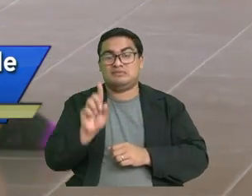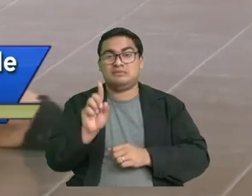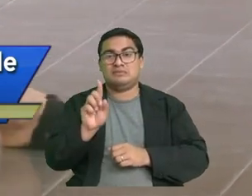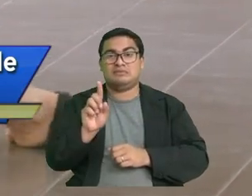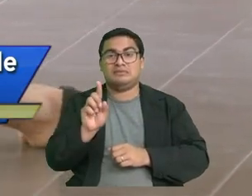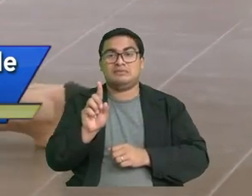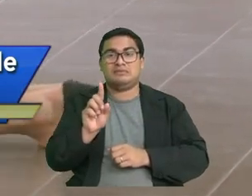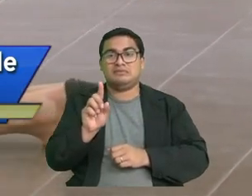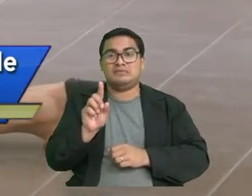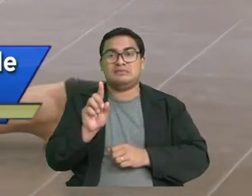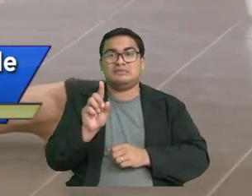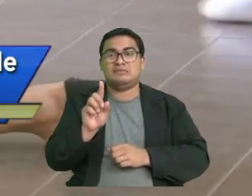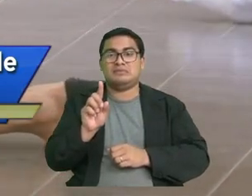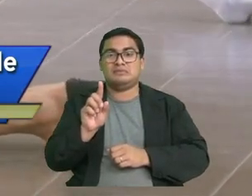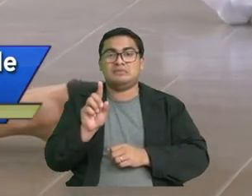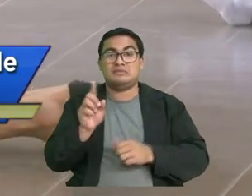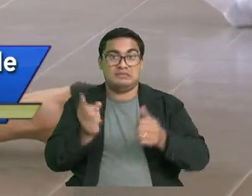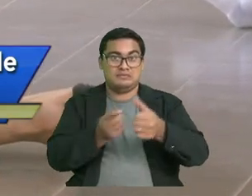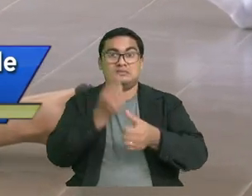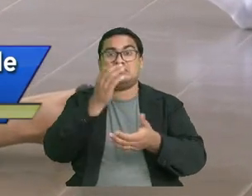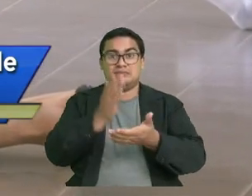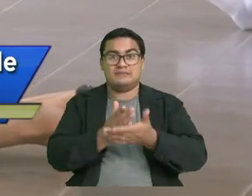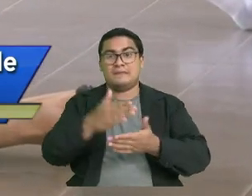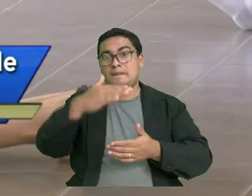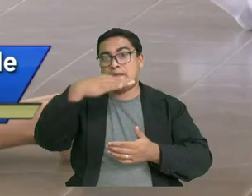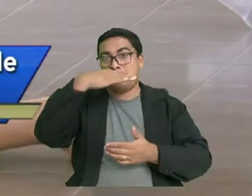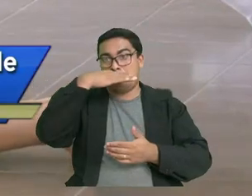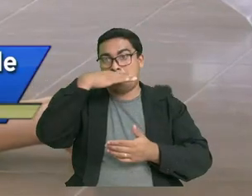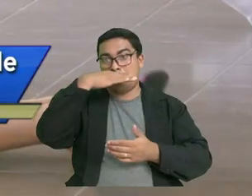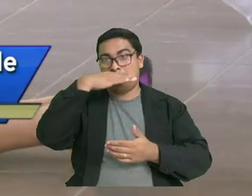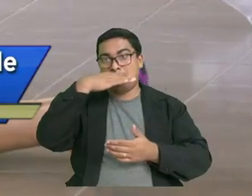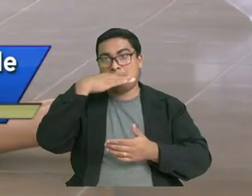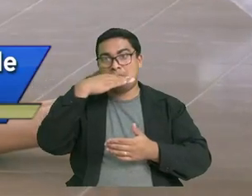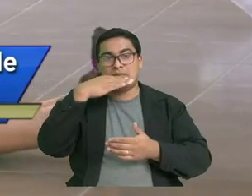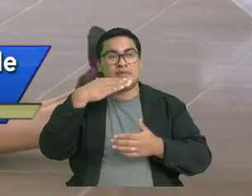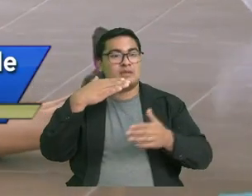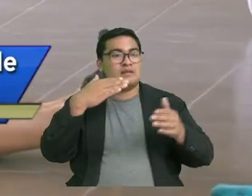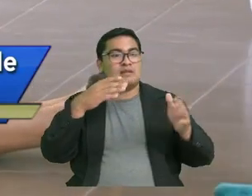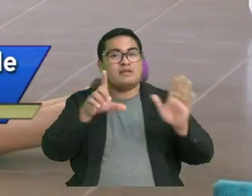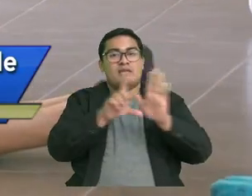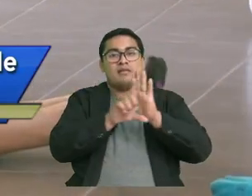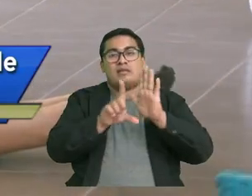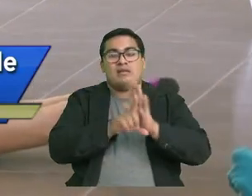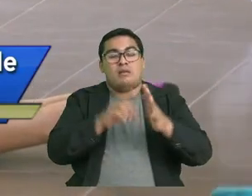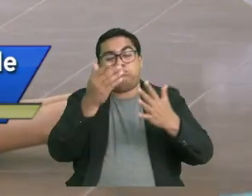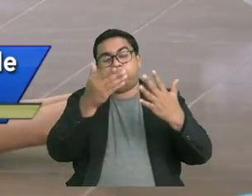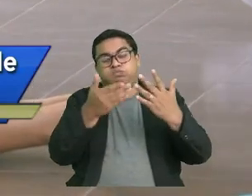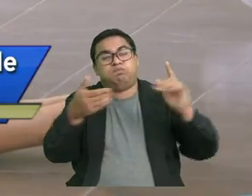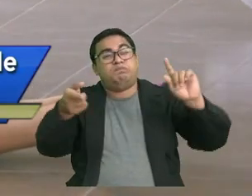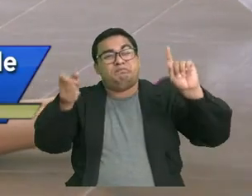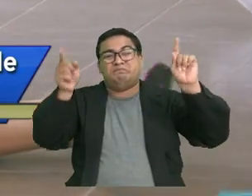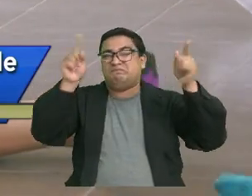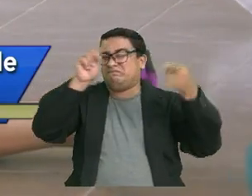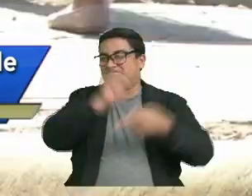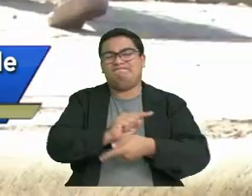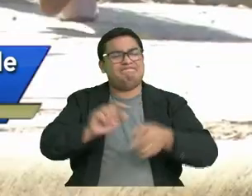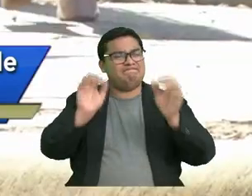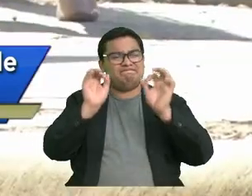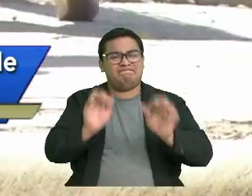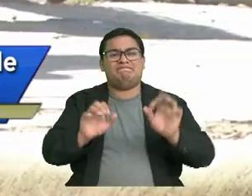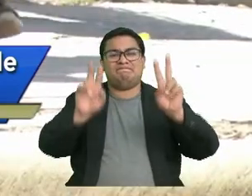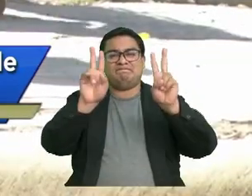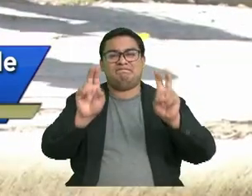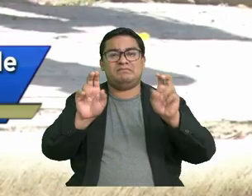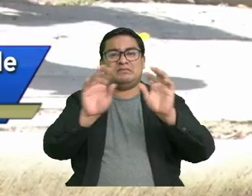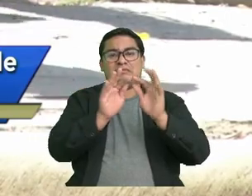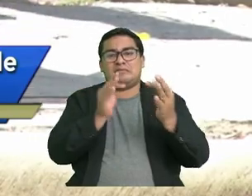1981, ya con, gracias, la primera etapa de la revolución, que se da un avance jurídico sin precedente. en materia